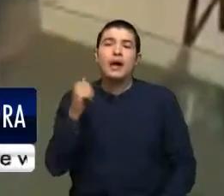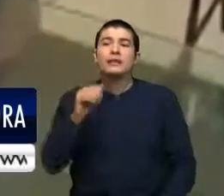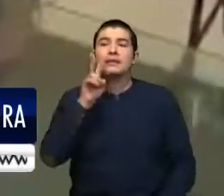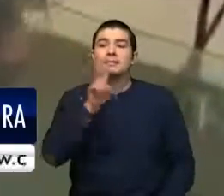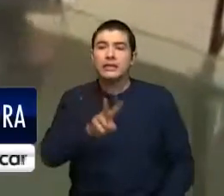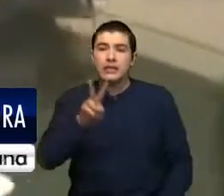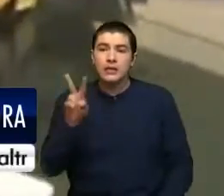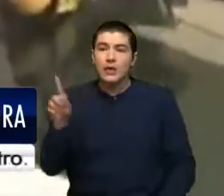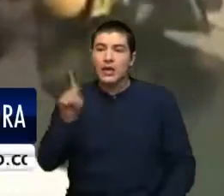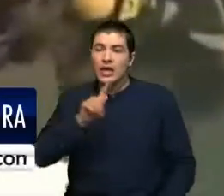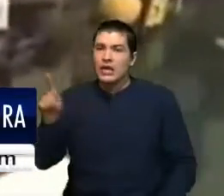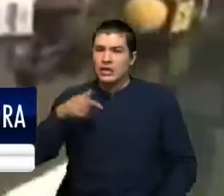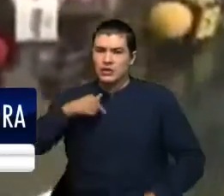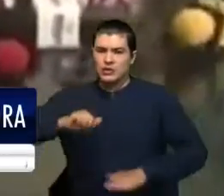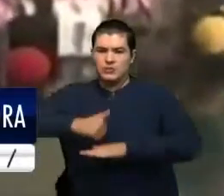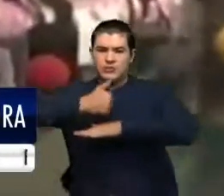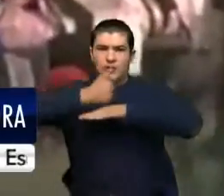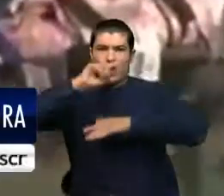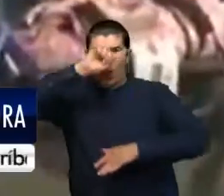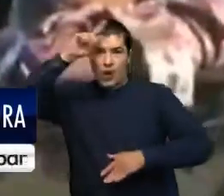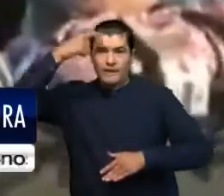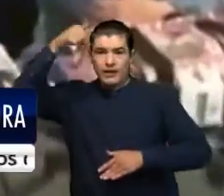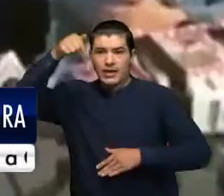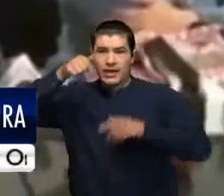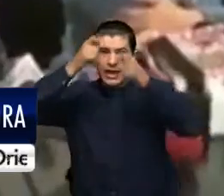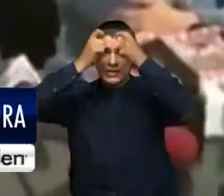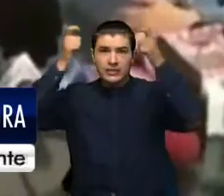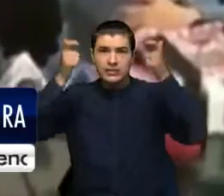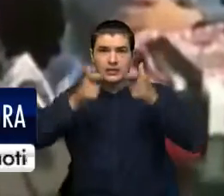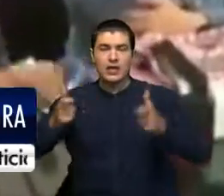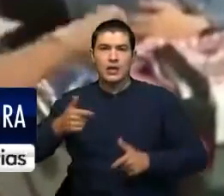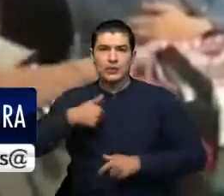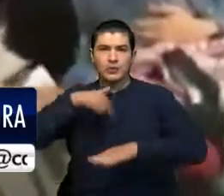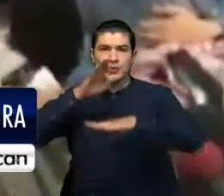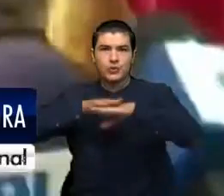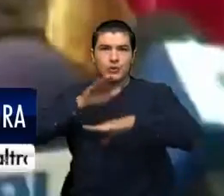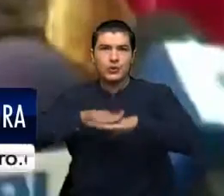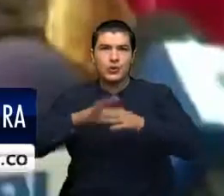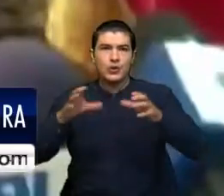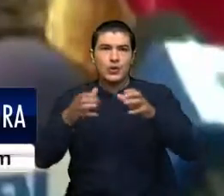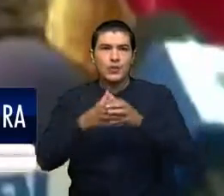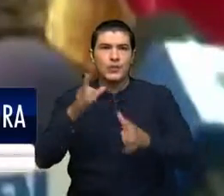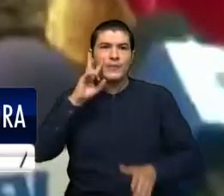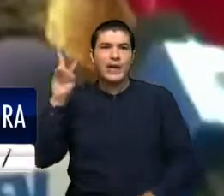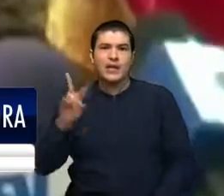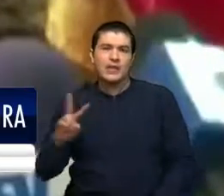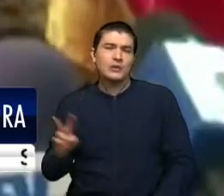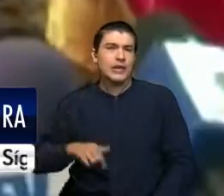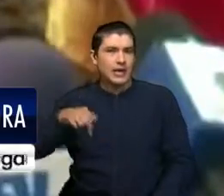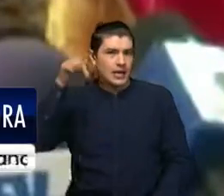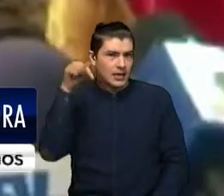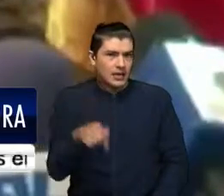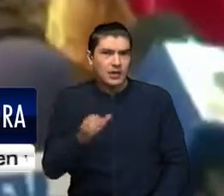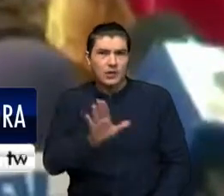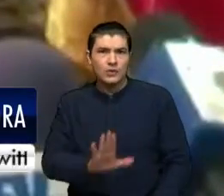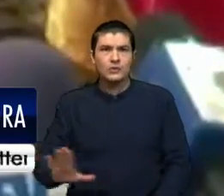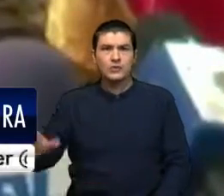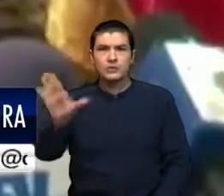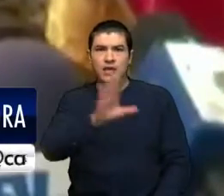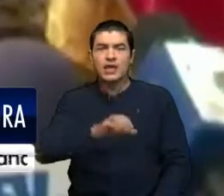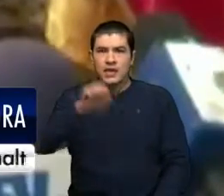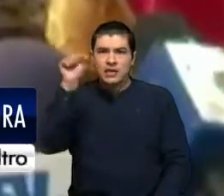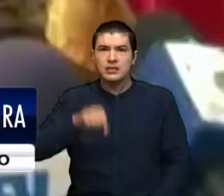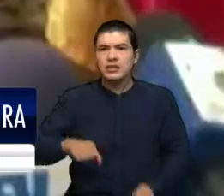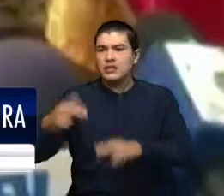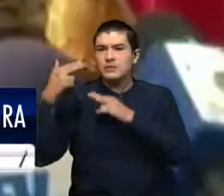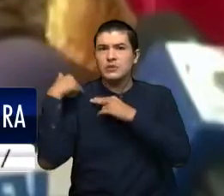directo como primera autoridad, como mandataria de este estado, a las Fuerzas Armadas venezolanas. Está en manos de ustedes y bajo la facultad